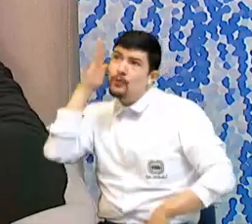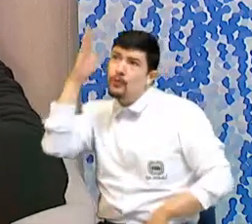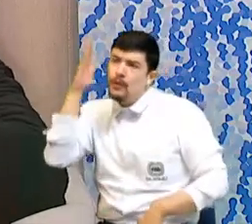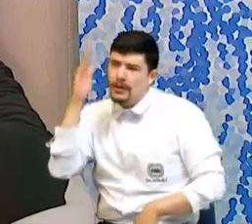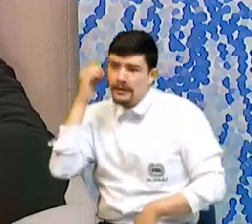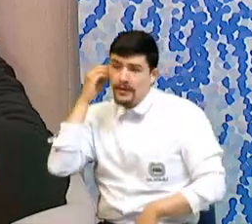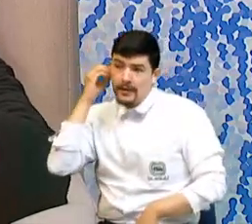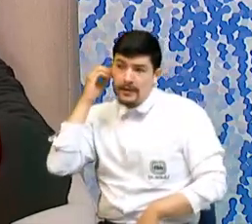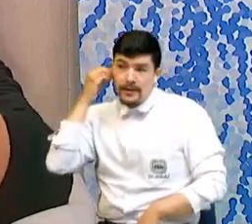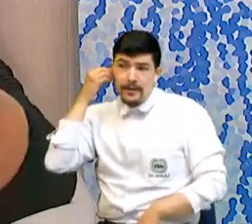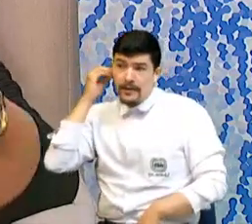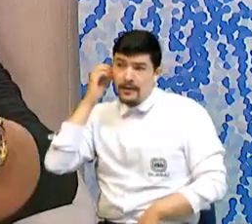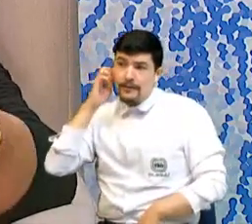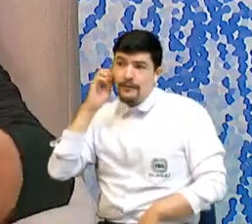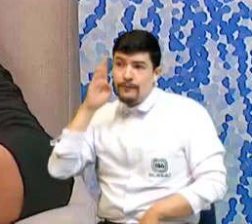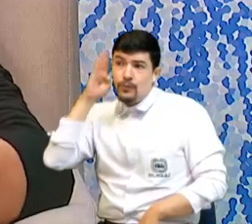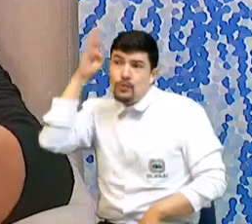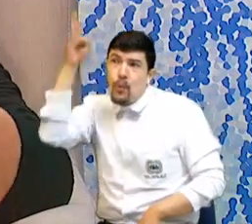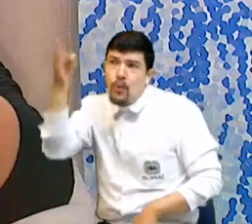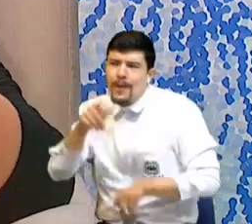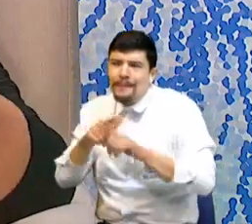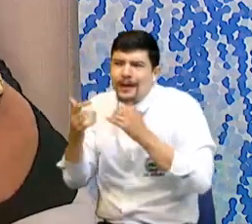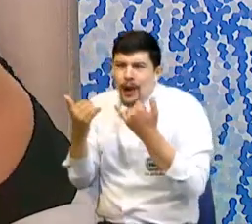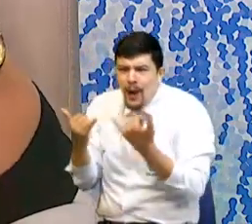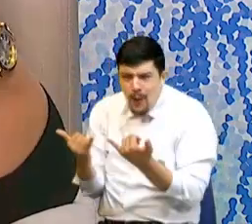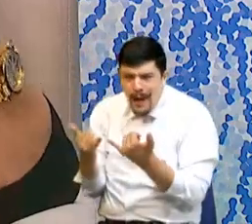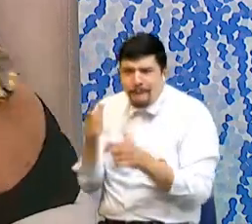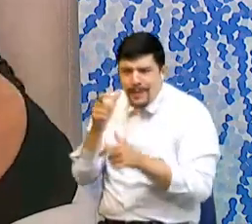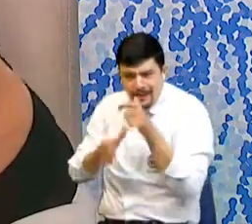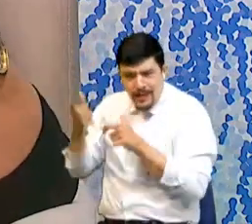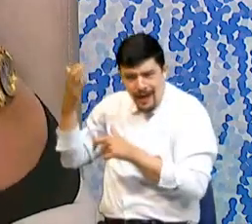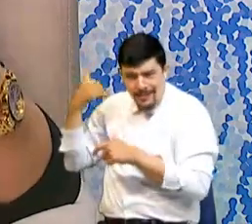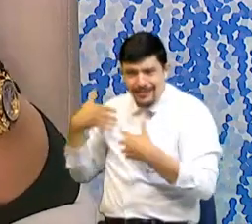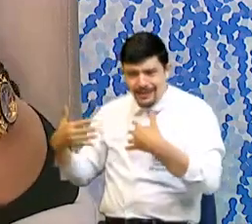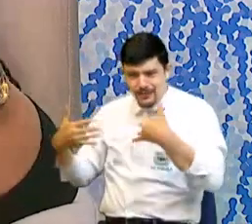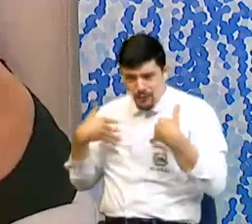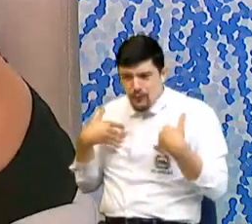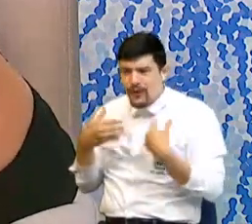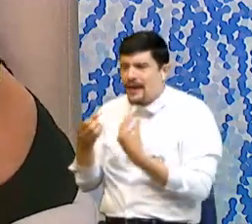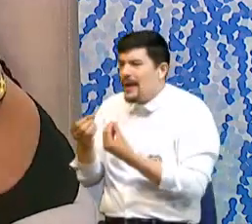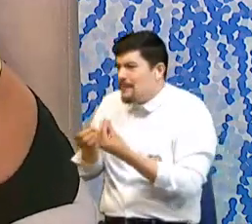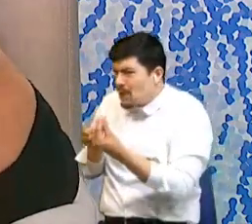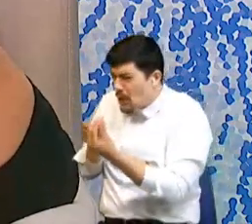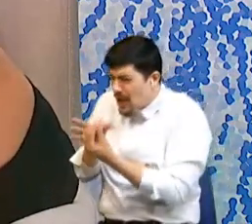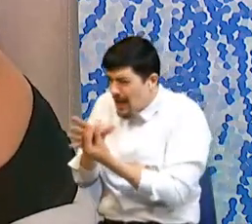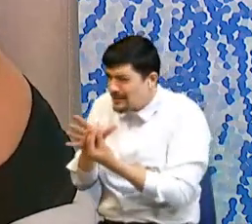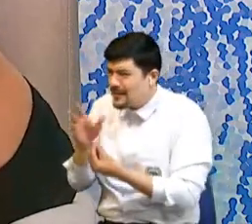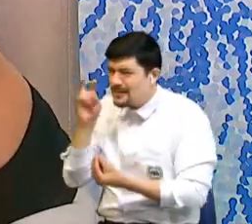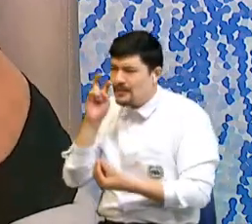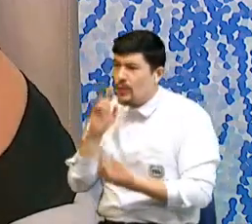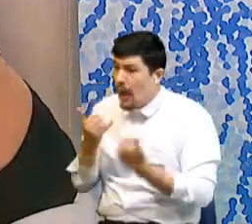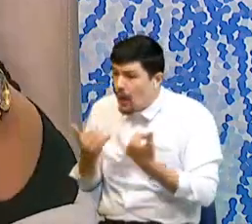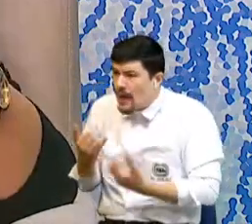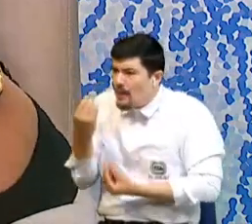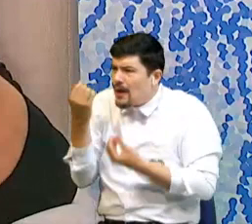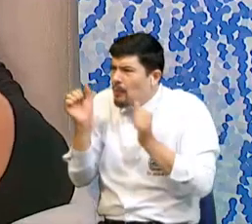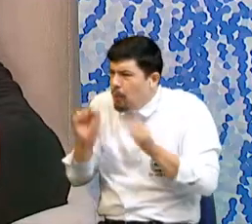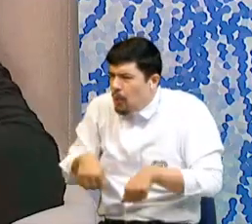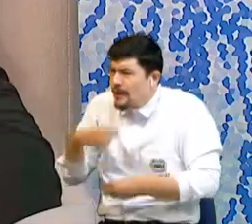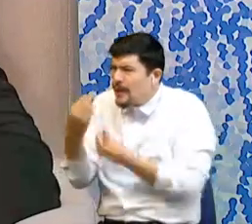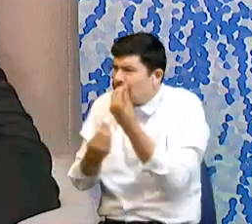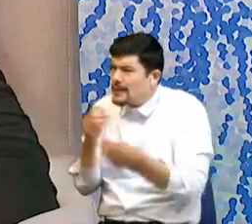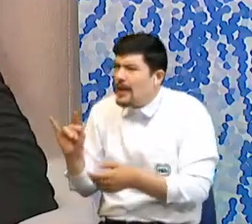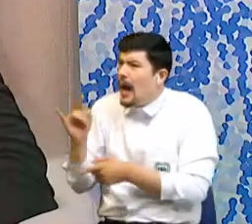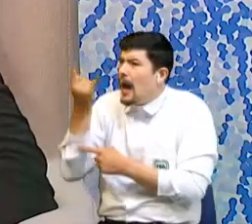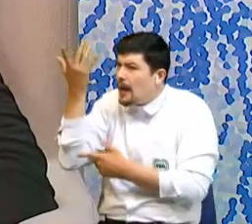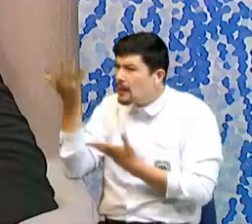pero estas personas tienen algo que hacer en este momento, aparte de denunciar algo real, una justicia